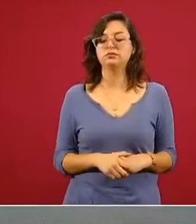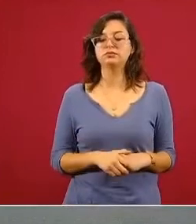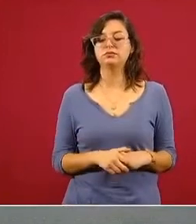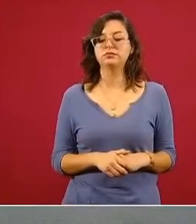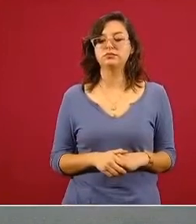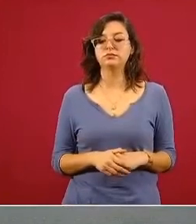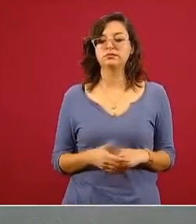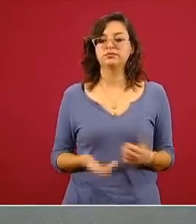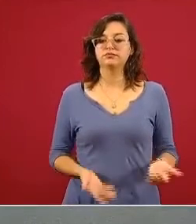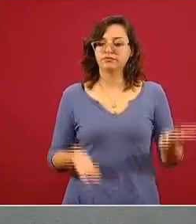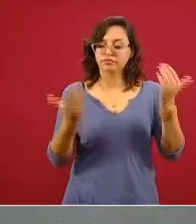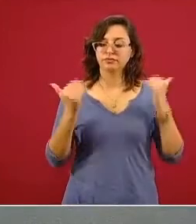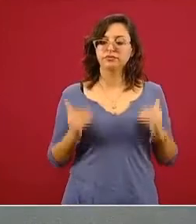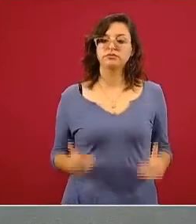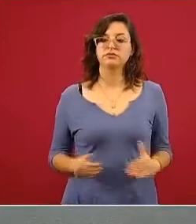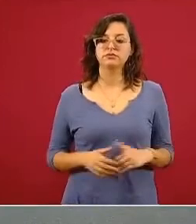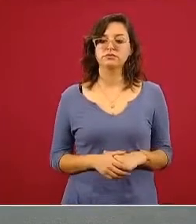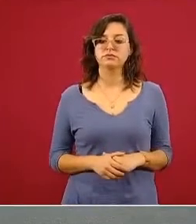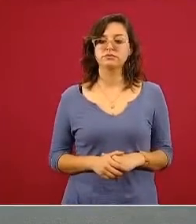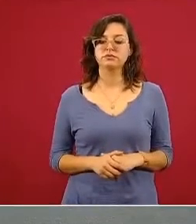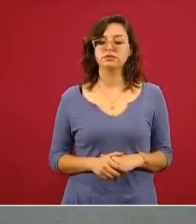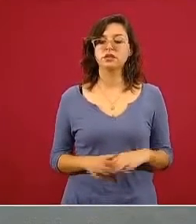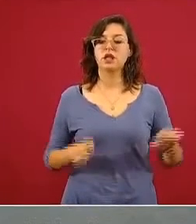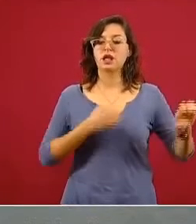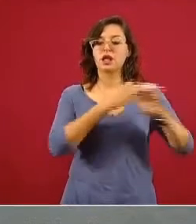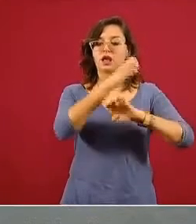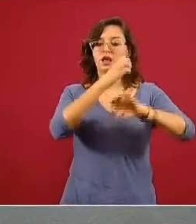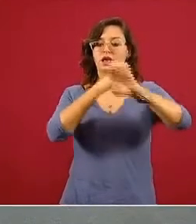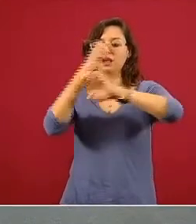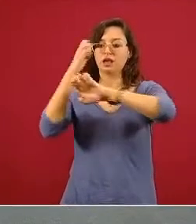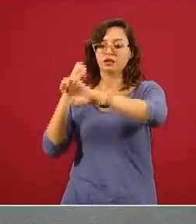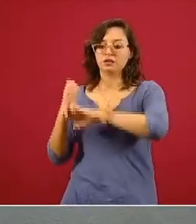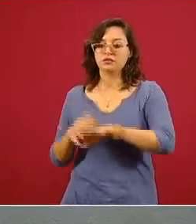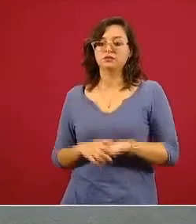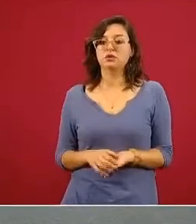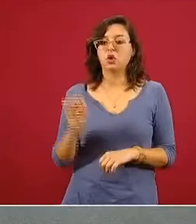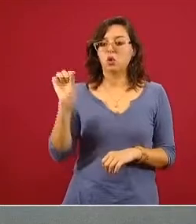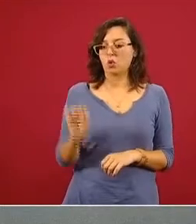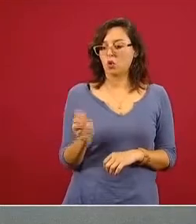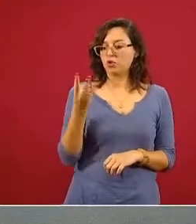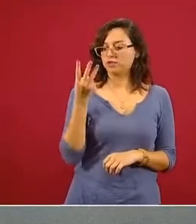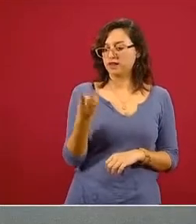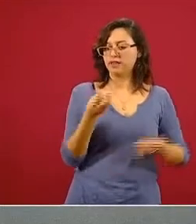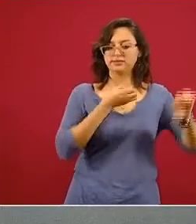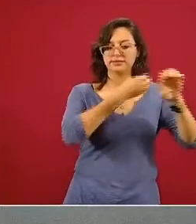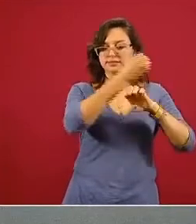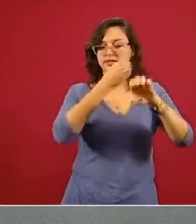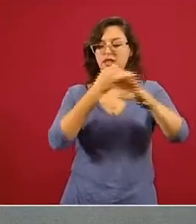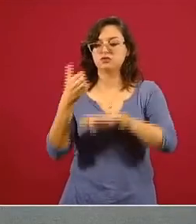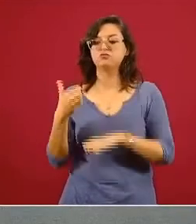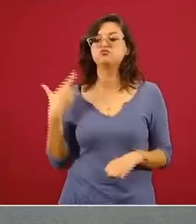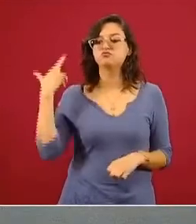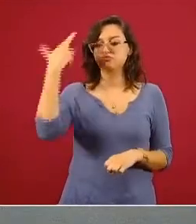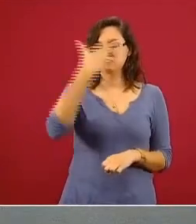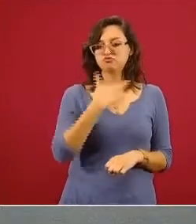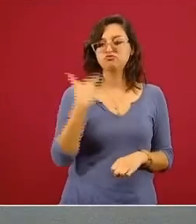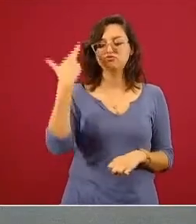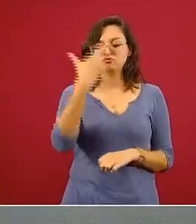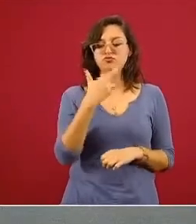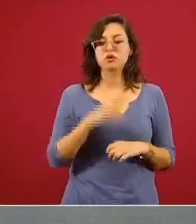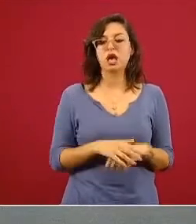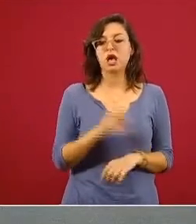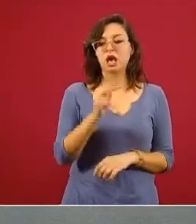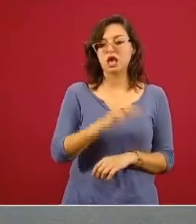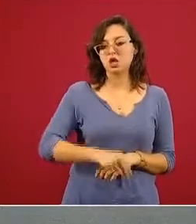entonces ahora sí a ver las entidades federativas. Hoy día vamos a revisar también 3 entidades federativas que están en la región